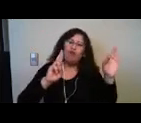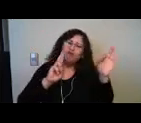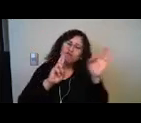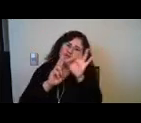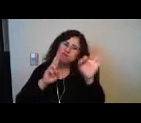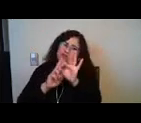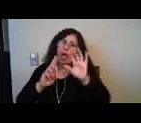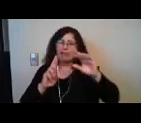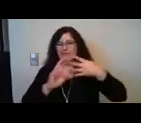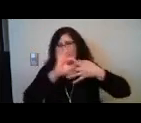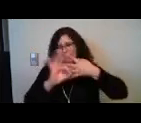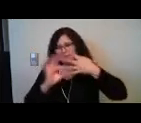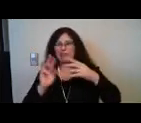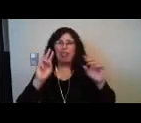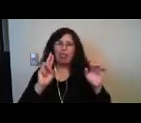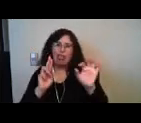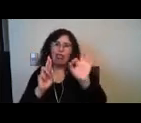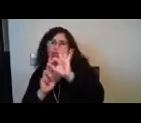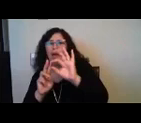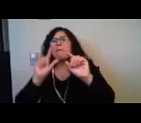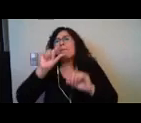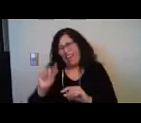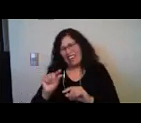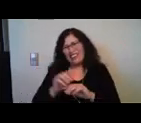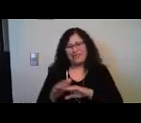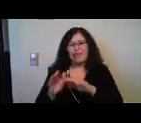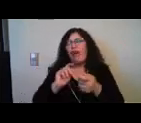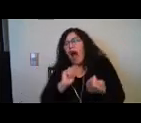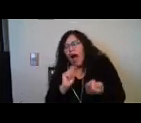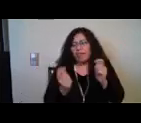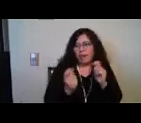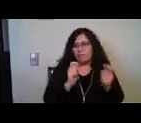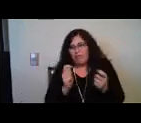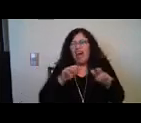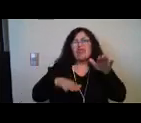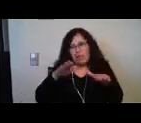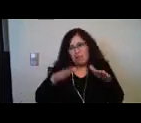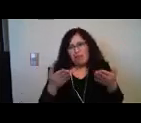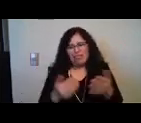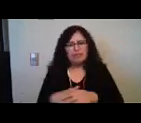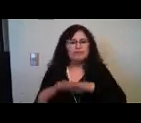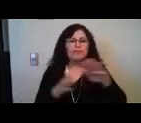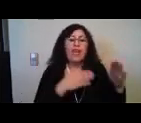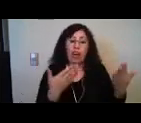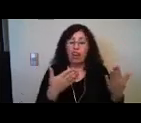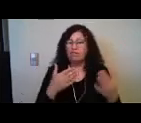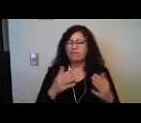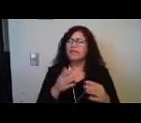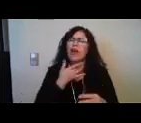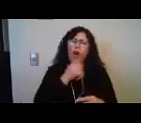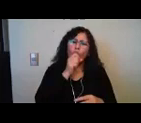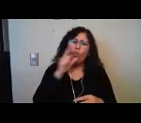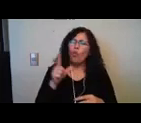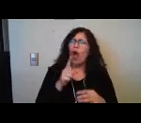Desde el punto de vista etiológico, las causas están desconocidas, ¿ya? Aunque probablemente se cree